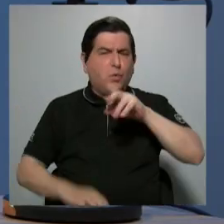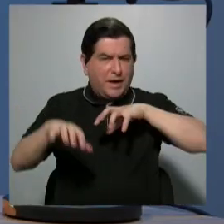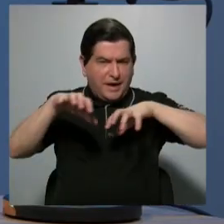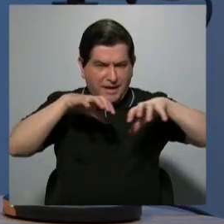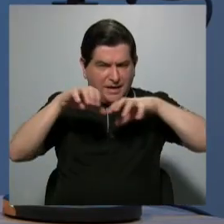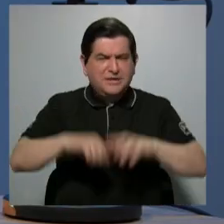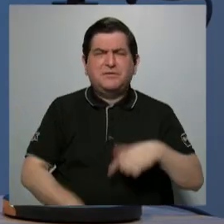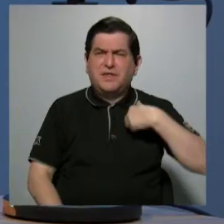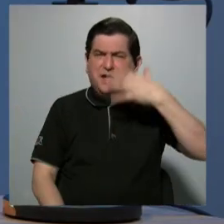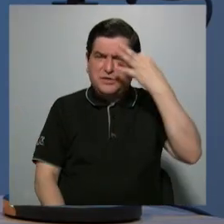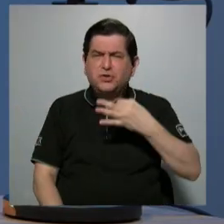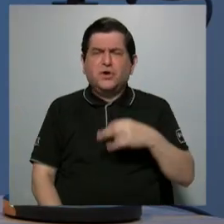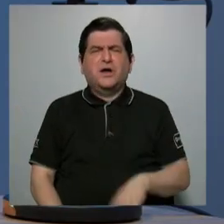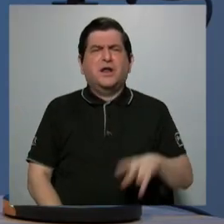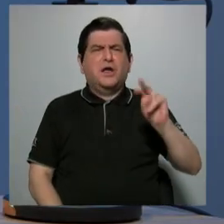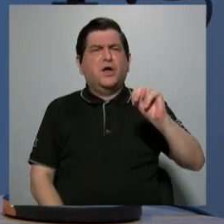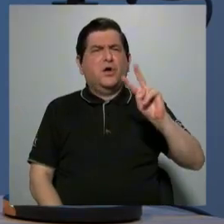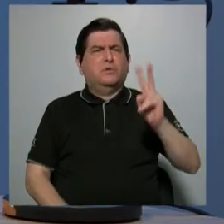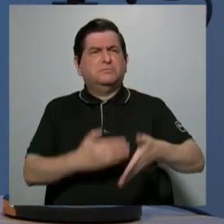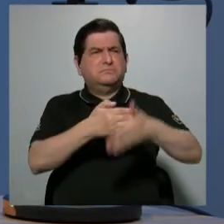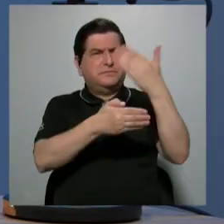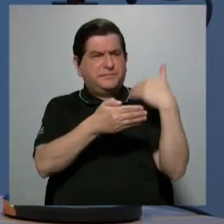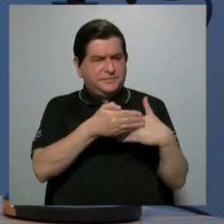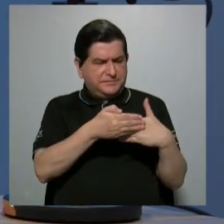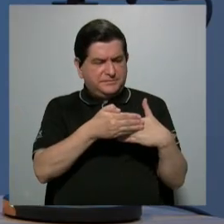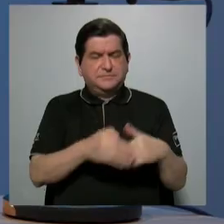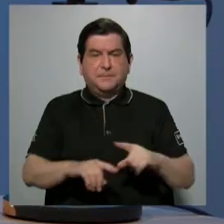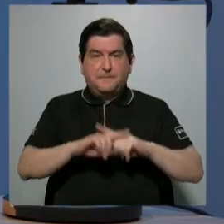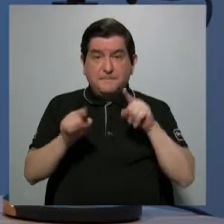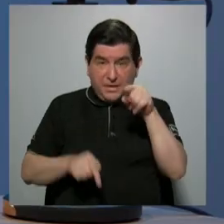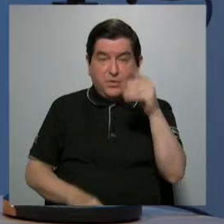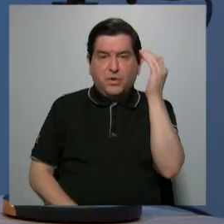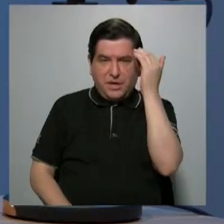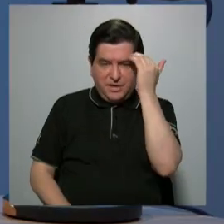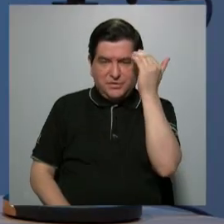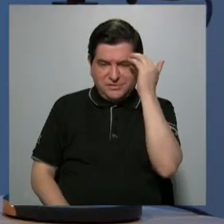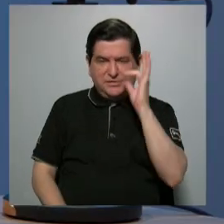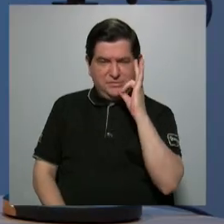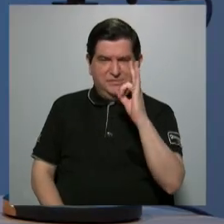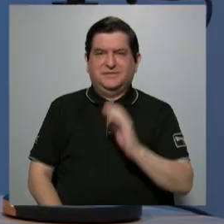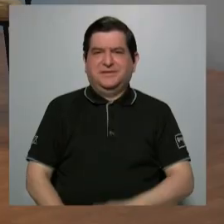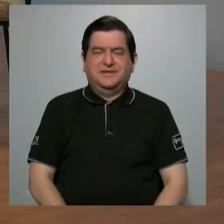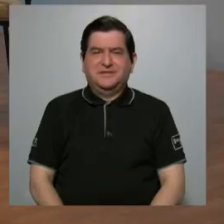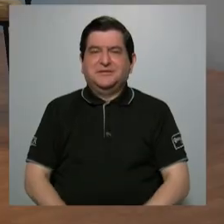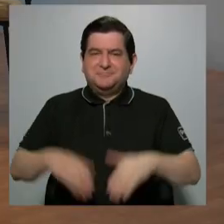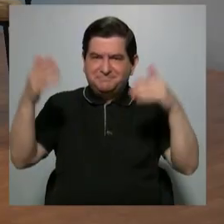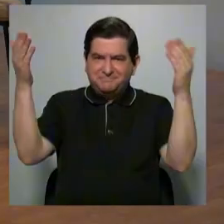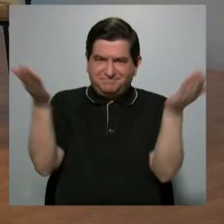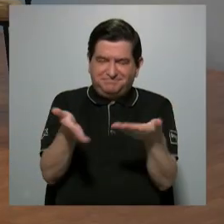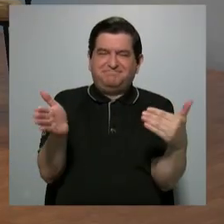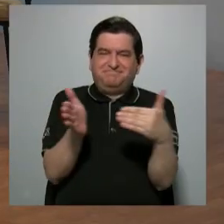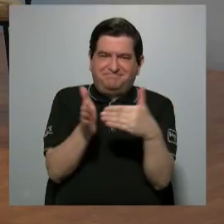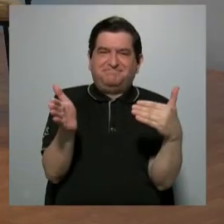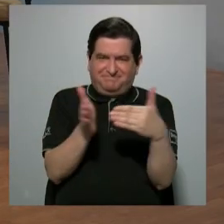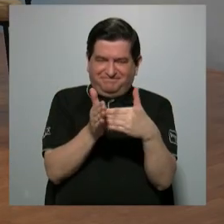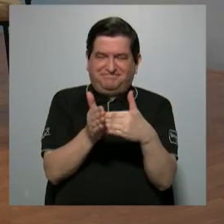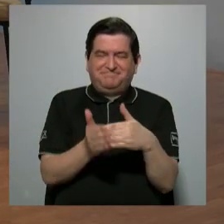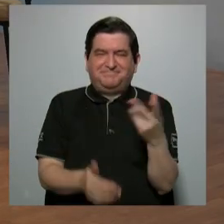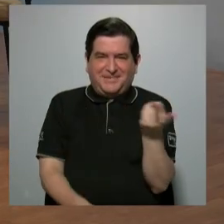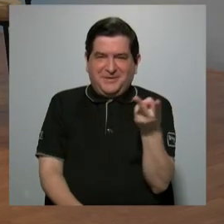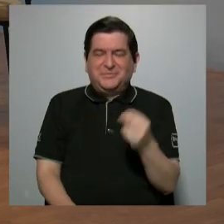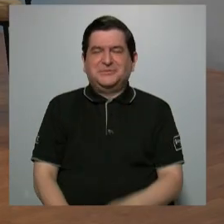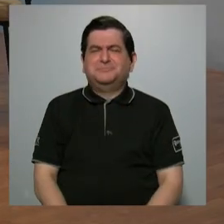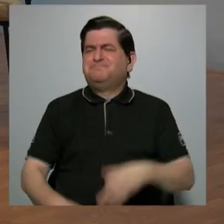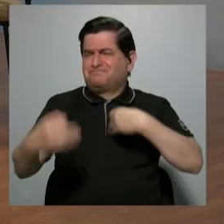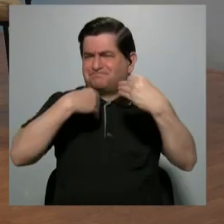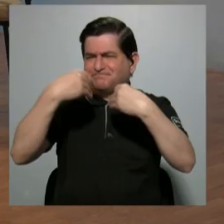evento, yo creo que fue en noviembre, pero ellos sí saben todo. Bienvenidos de nuevo ambos.